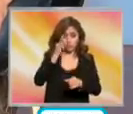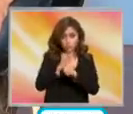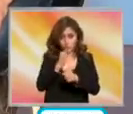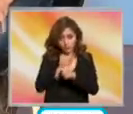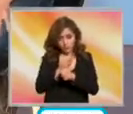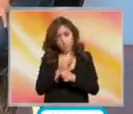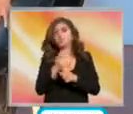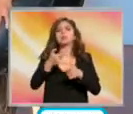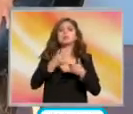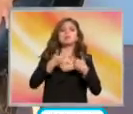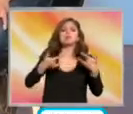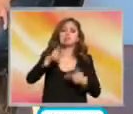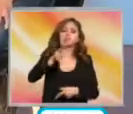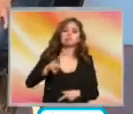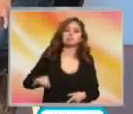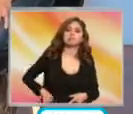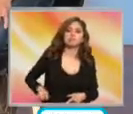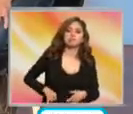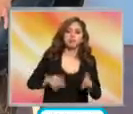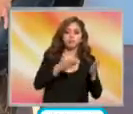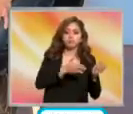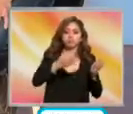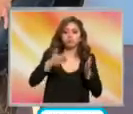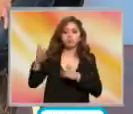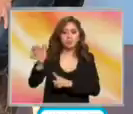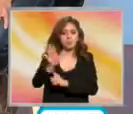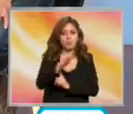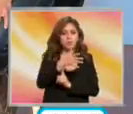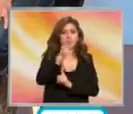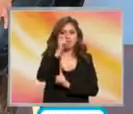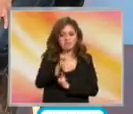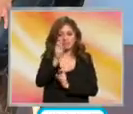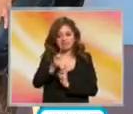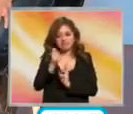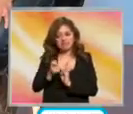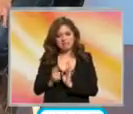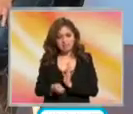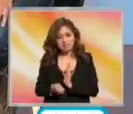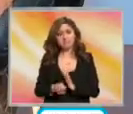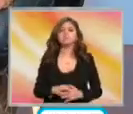contrario. historia tan Sabemos más interesante de la nuestra bandera, ¿no? Está claro llena de está. simbolismos, de